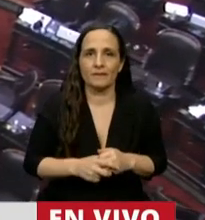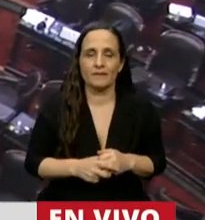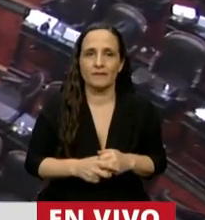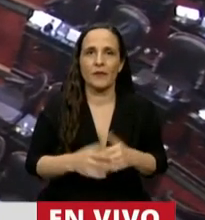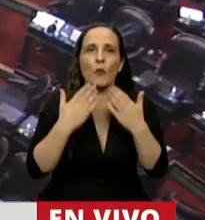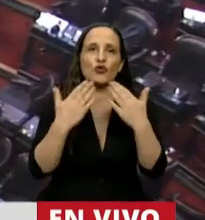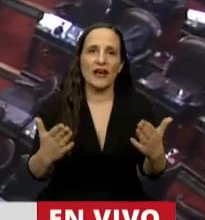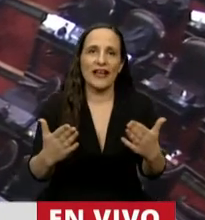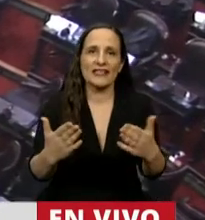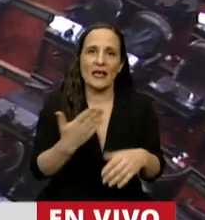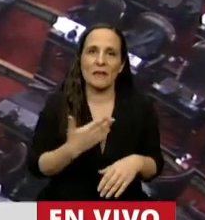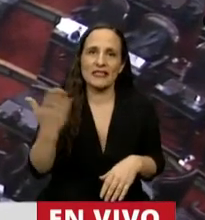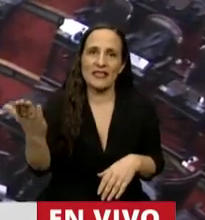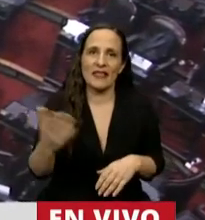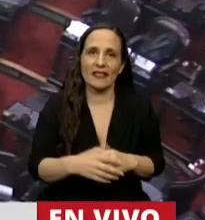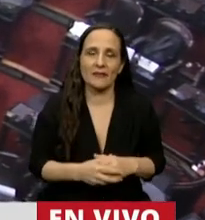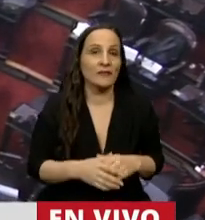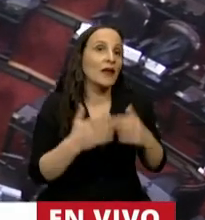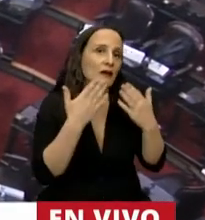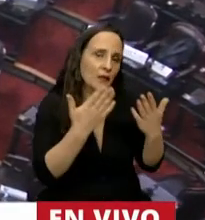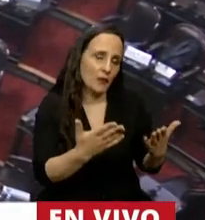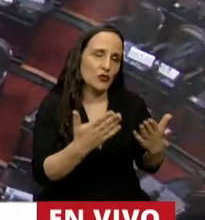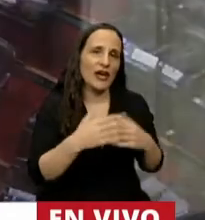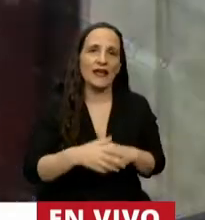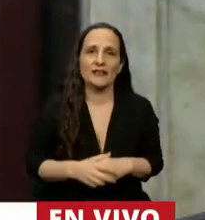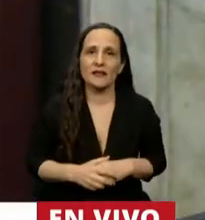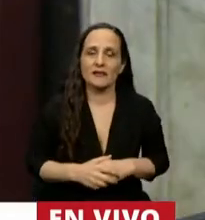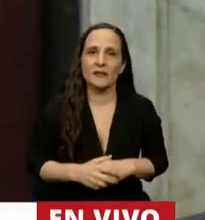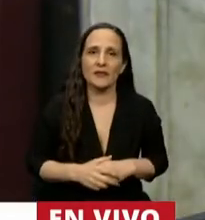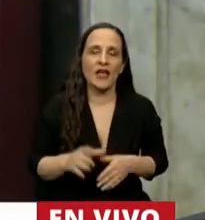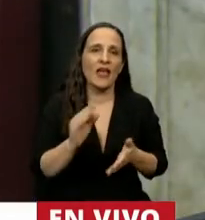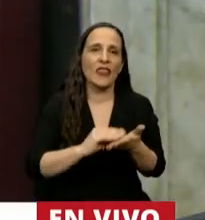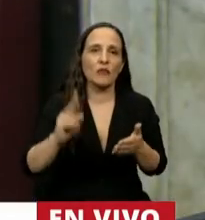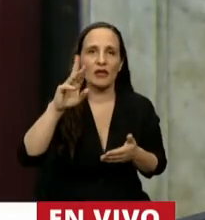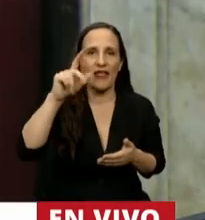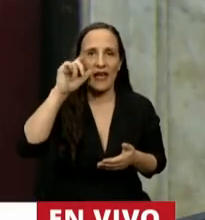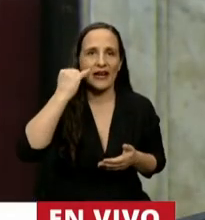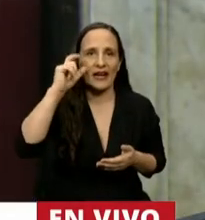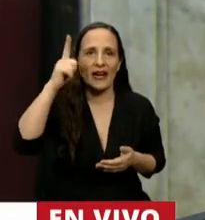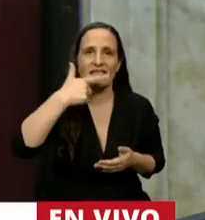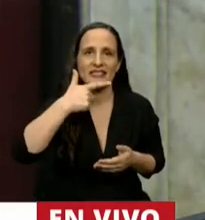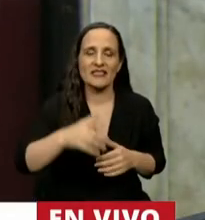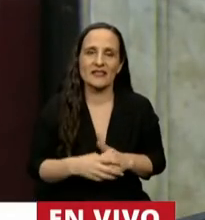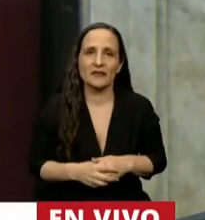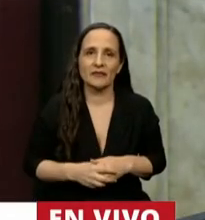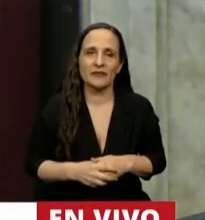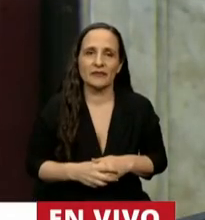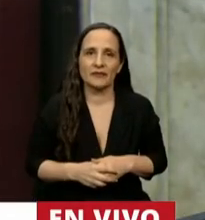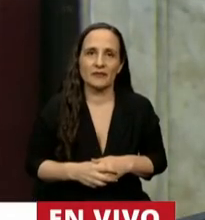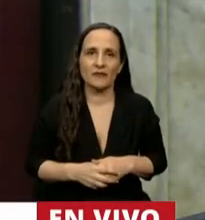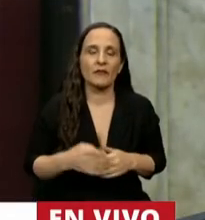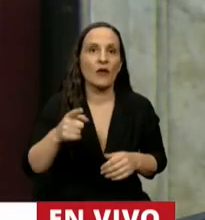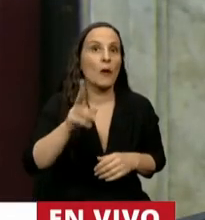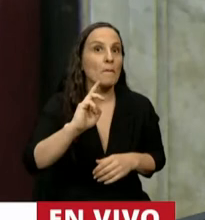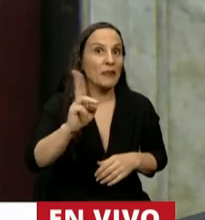Estado. Muchas gracias, señor presidente. Bien, muchas gracias, diputada Reyes. Su cuestión